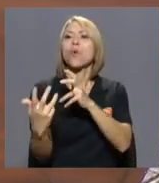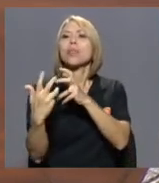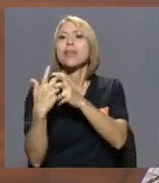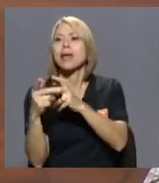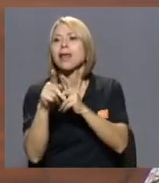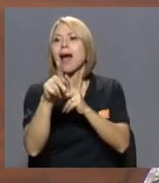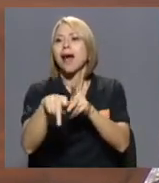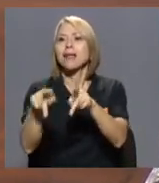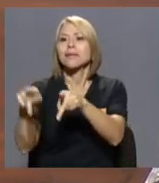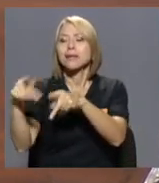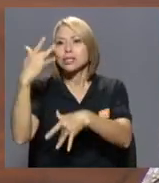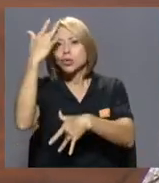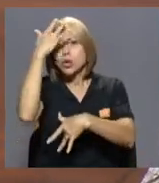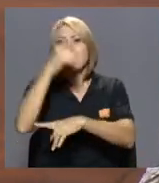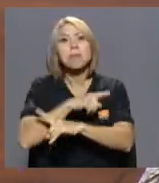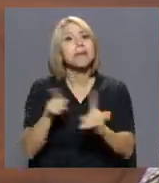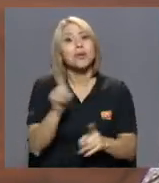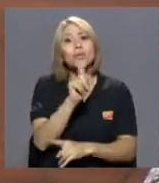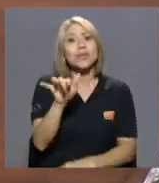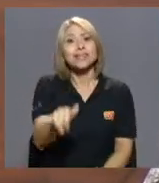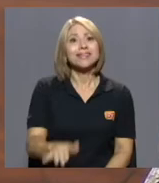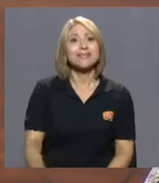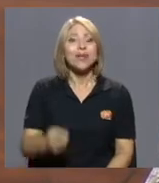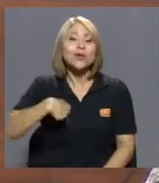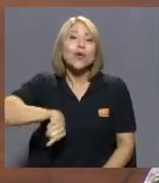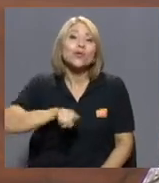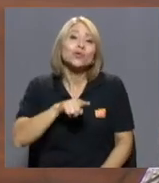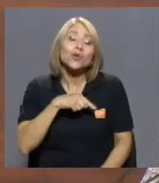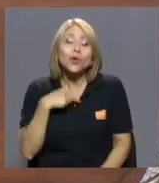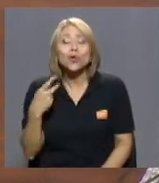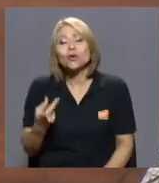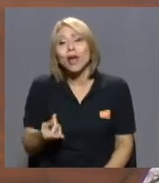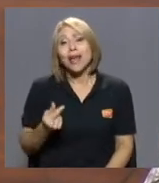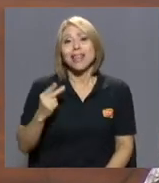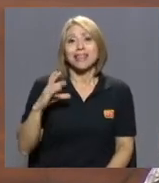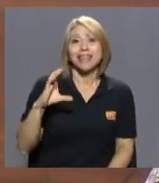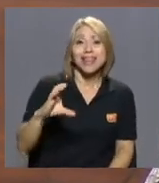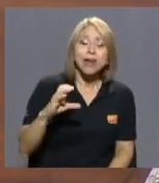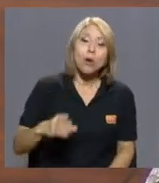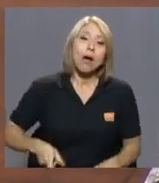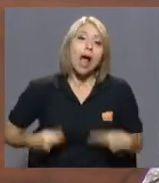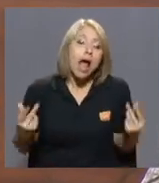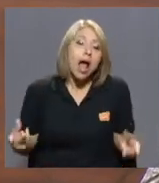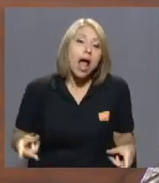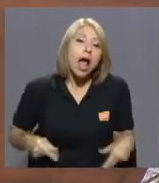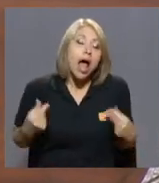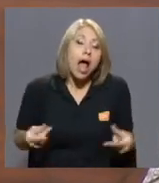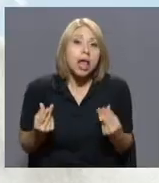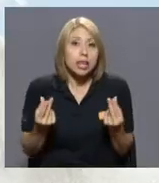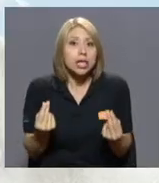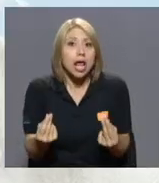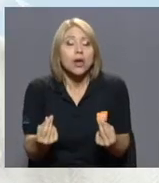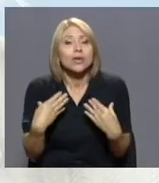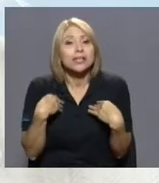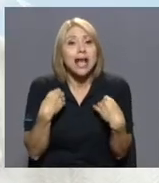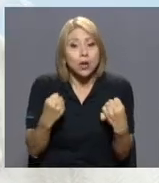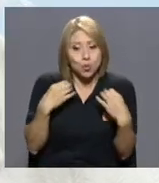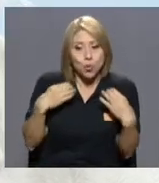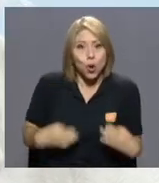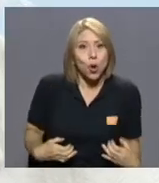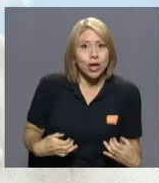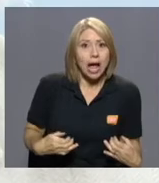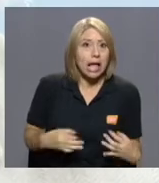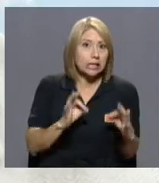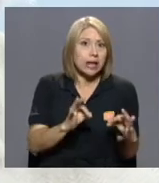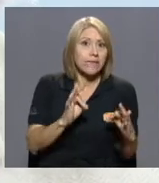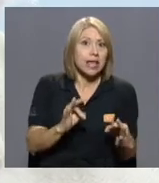Seguimos invirtiendo en salud biológica, gastando mucho dinero, lo cual está bien, digamos, en cosas muy especializadas, pero poco